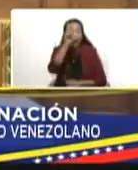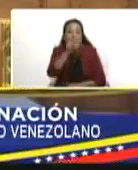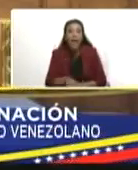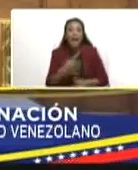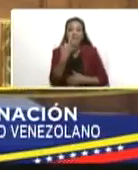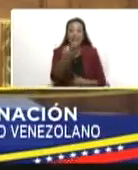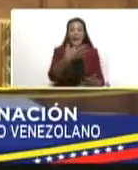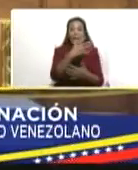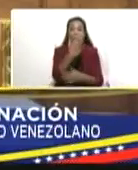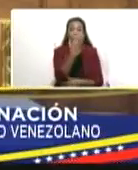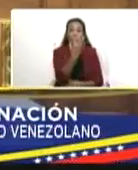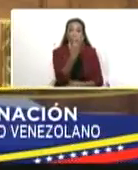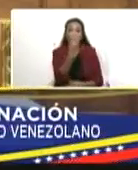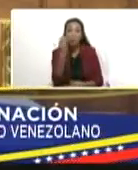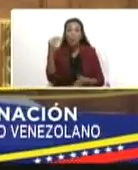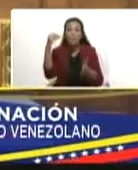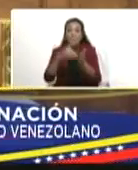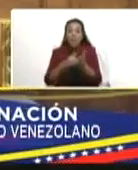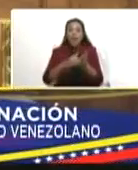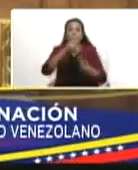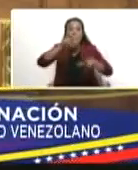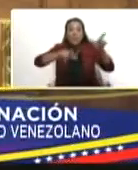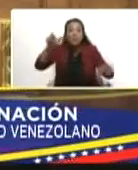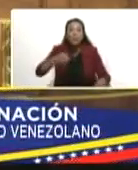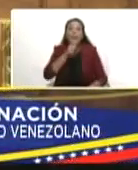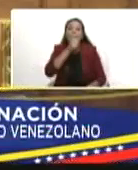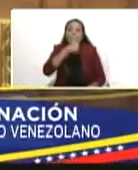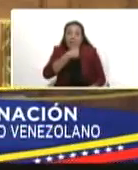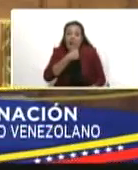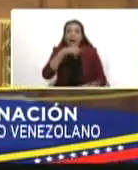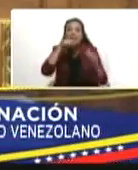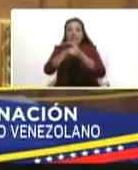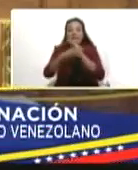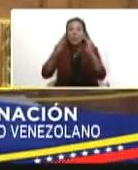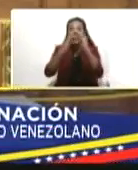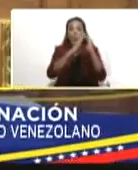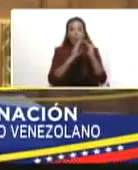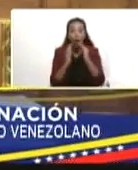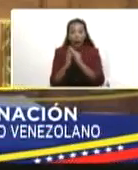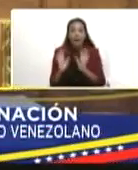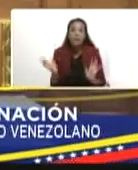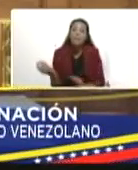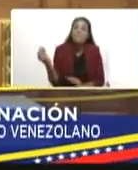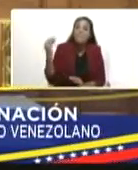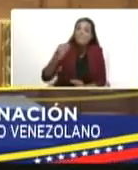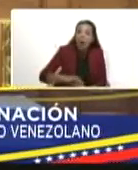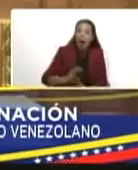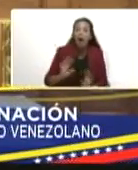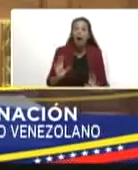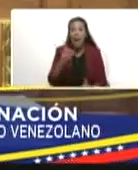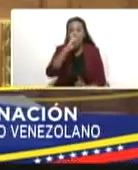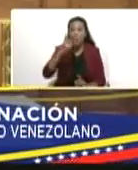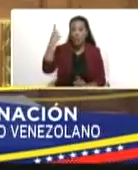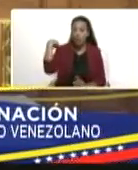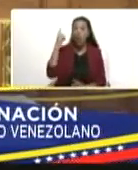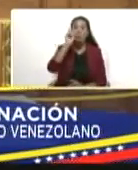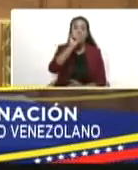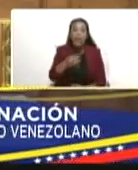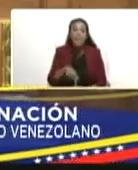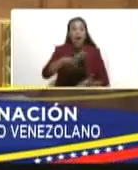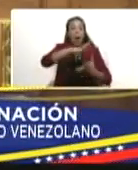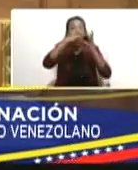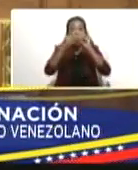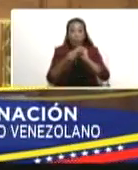de 3,460 1000 personas en el territorio además el año pasado